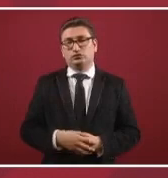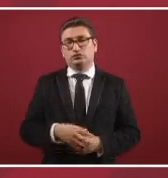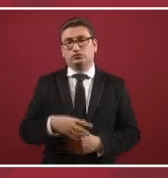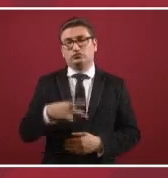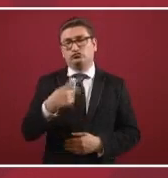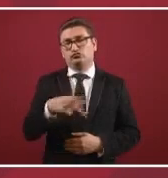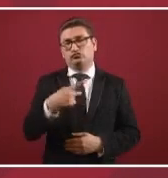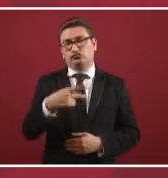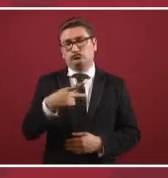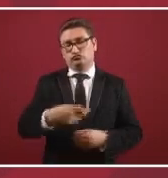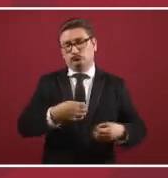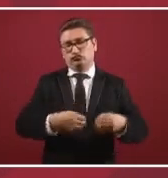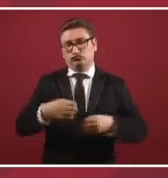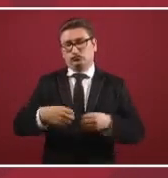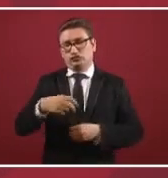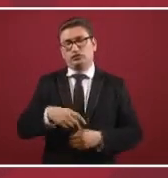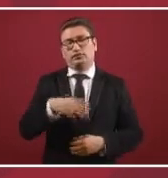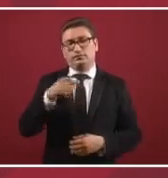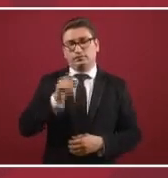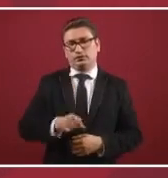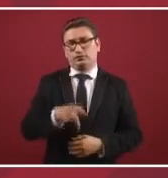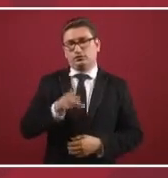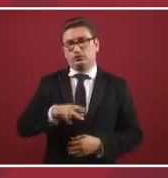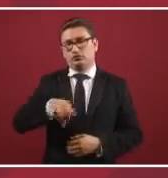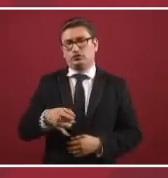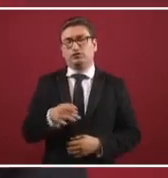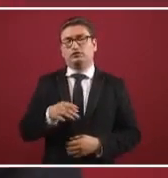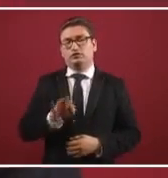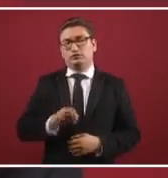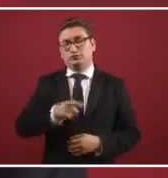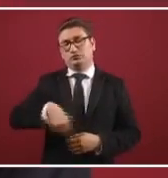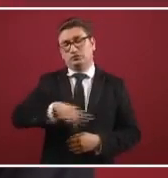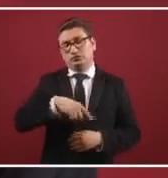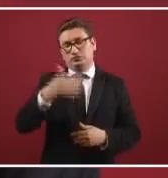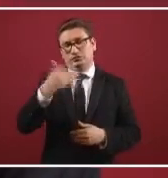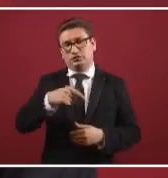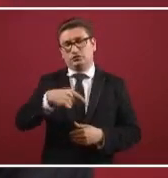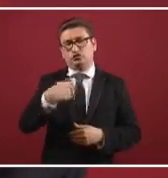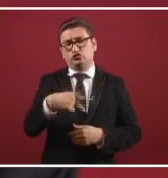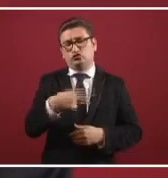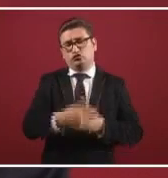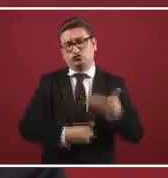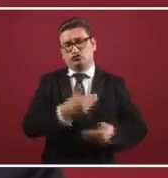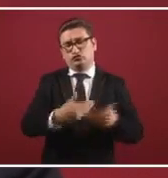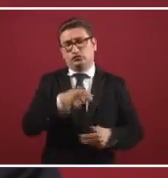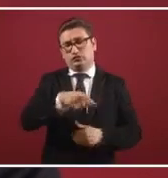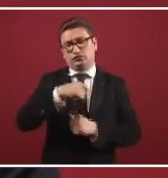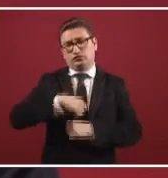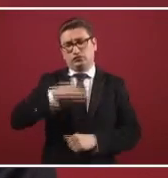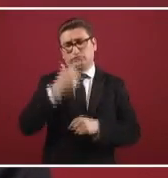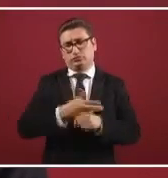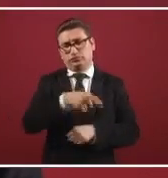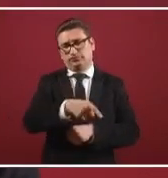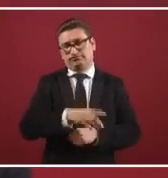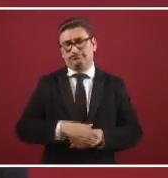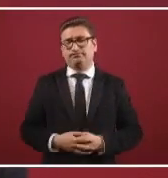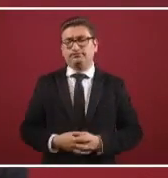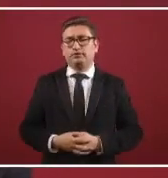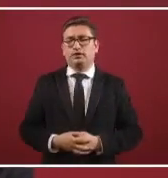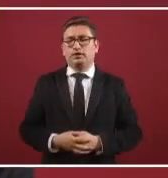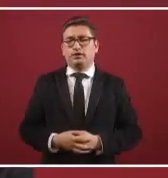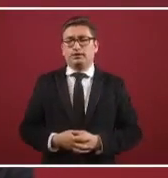judicatura que pertenece al Poder Judicial la encargada de emprender todo este proceso de renovación. Acerca